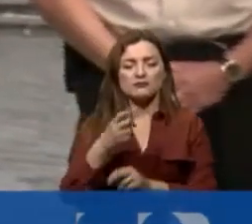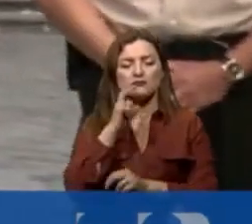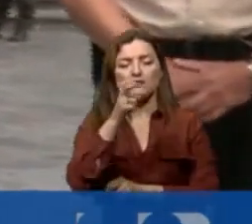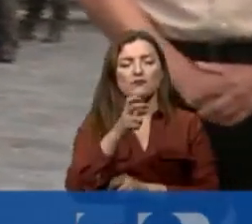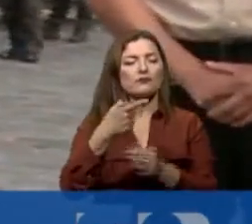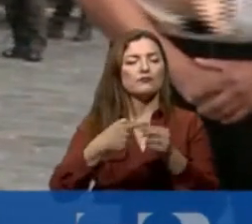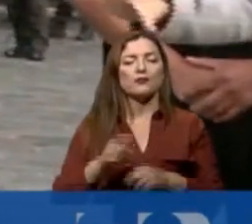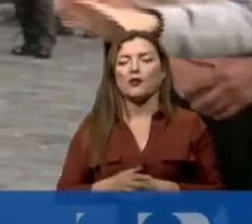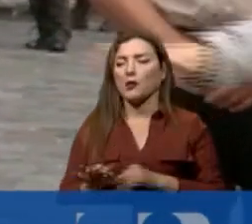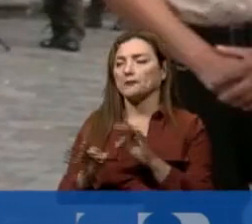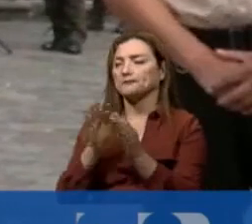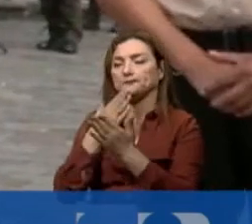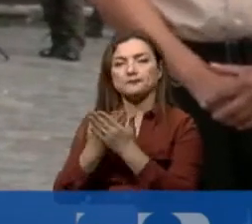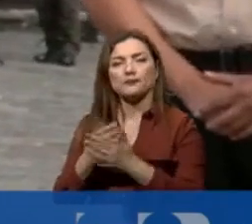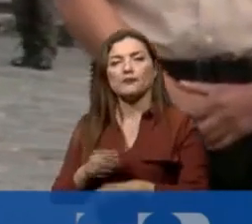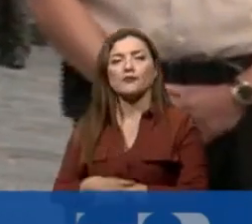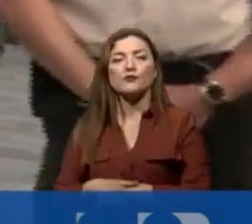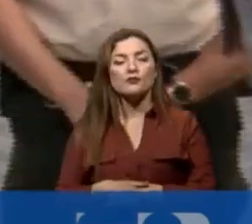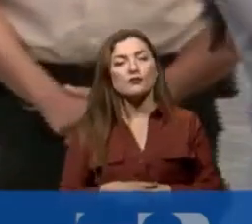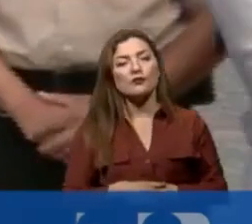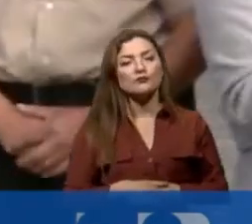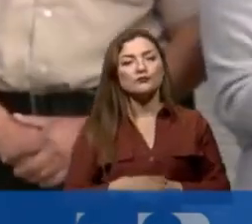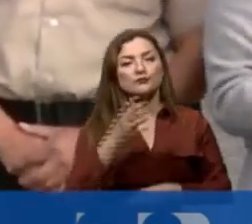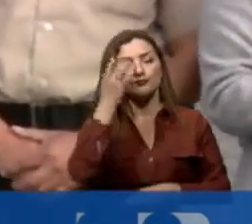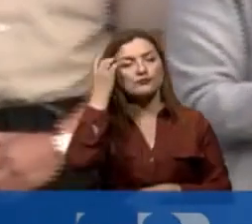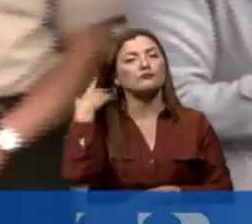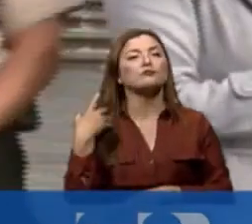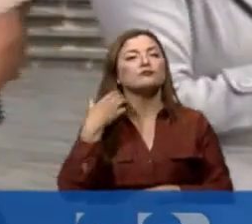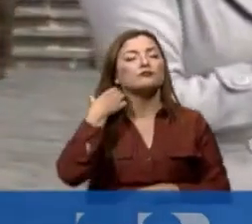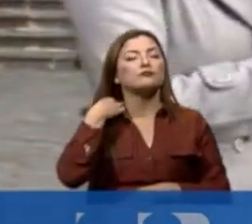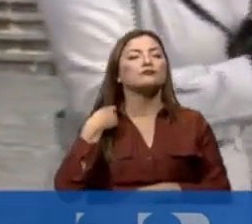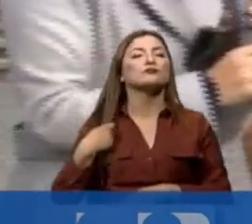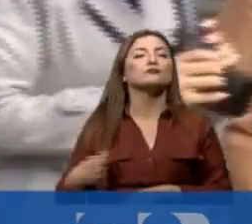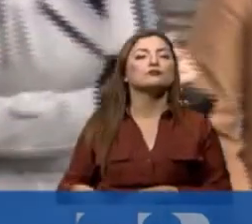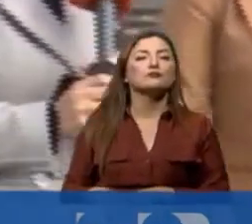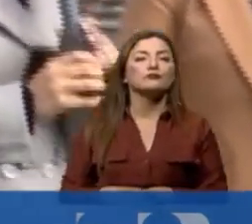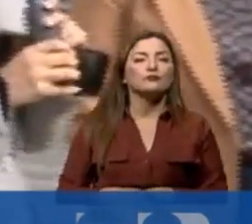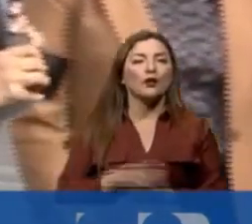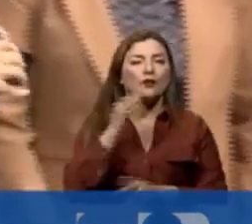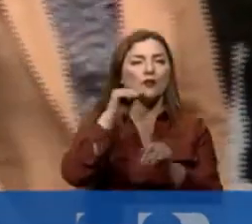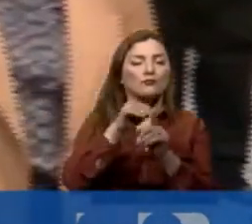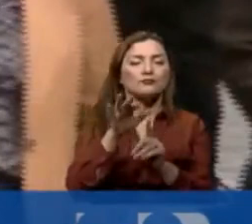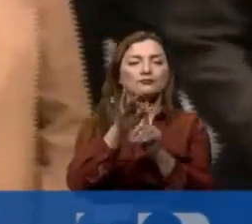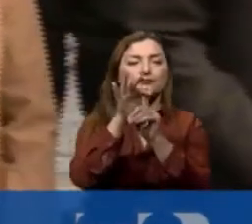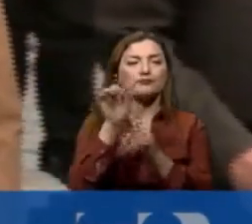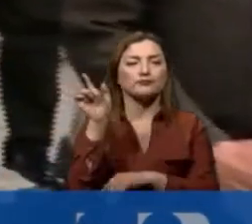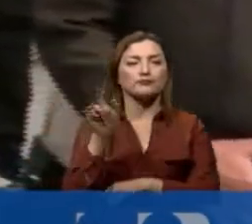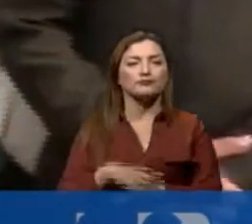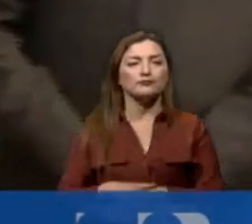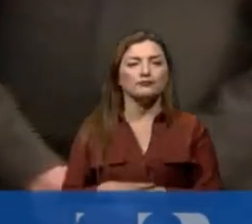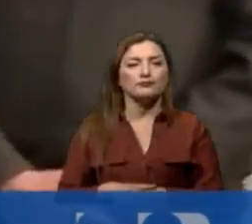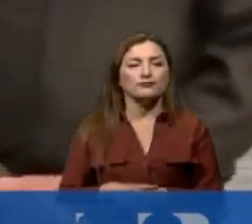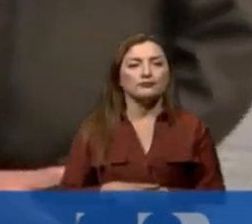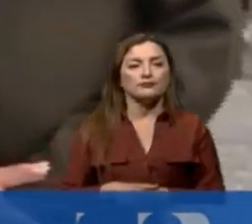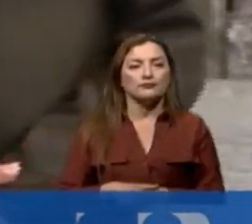Perfecto, muchísimas gracias, pero yo no voy a terminar este enlace en vivo sin el mensaje de alguien muy, muy especial, nuestro